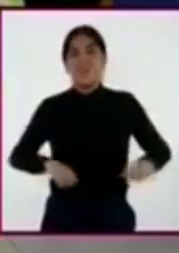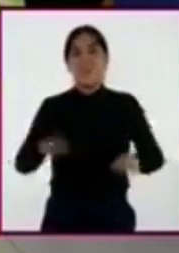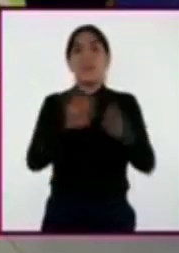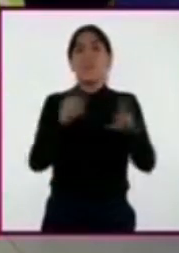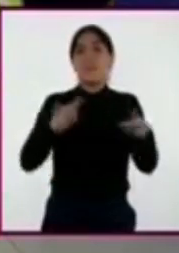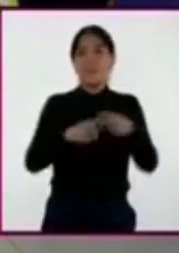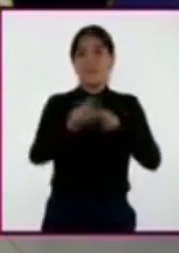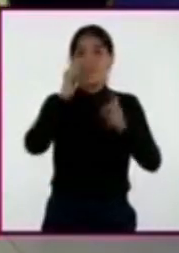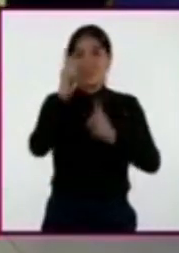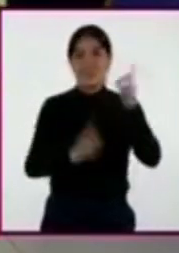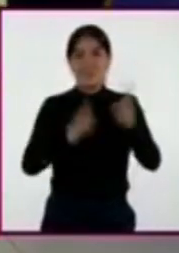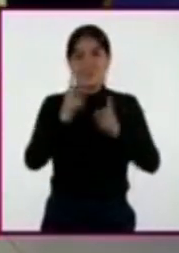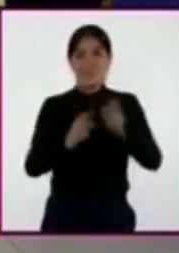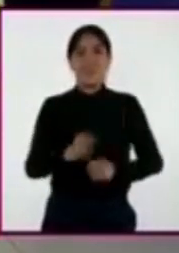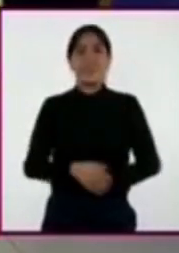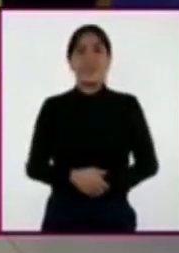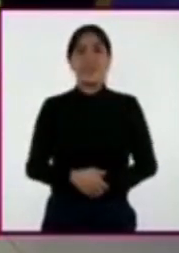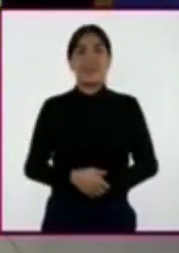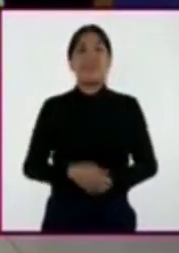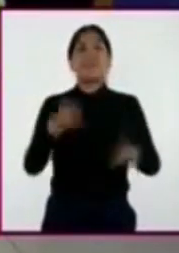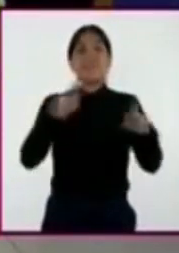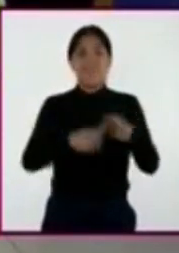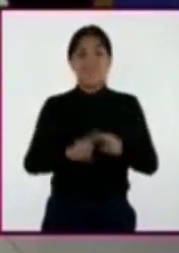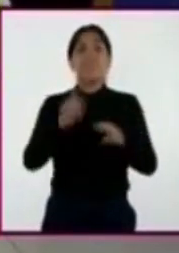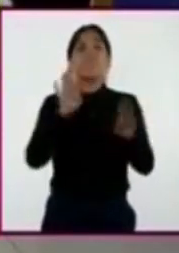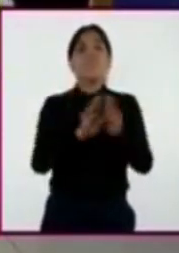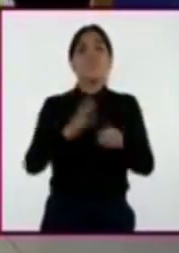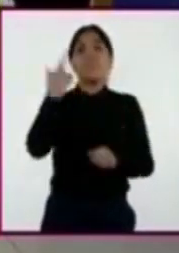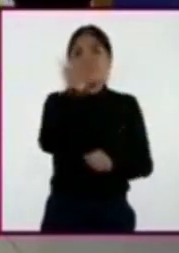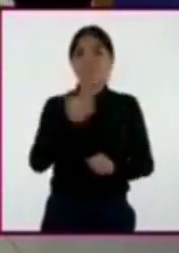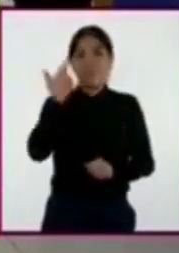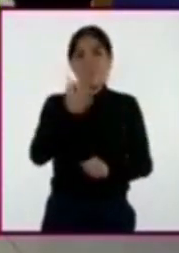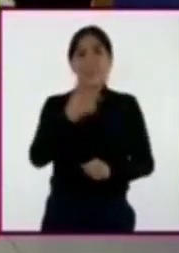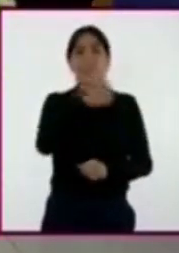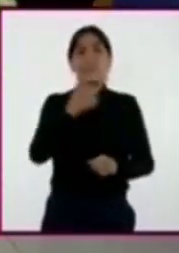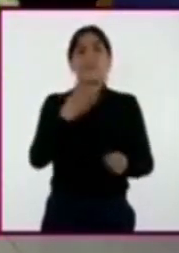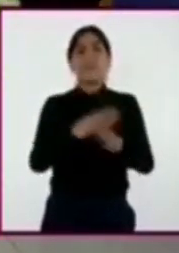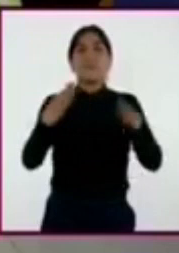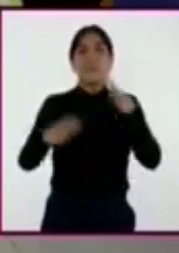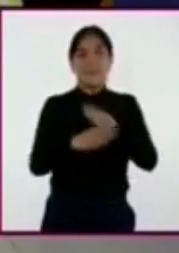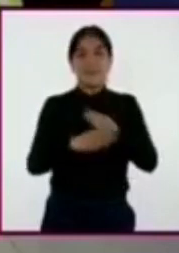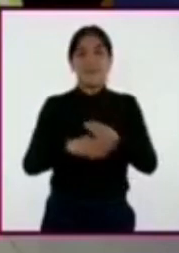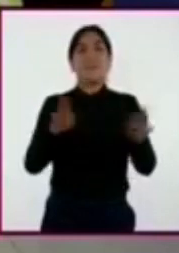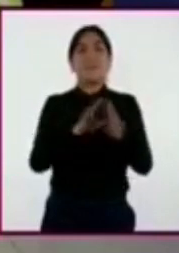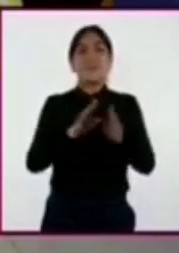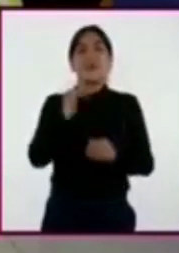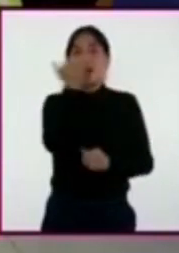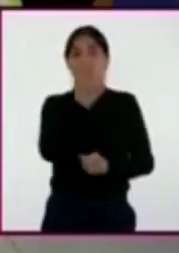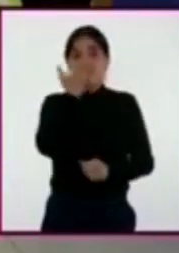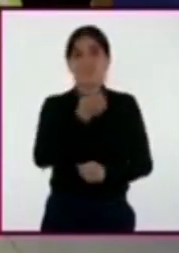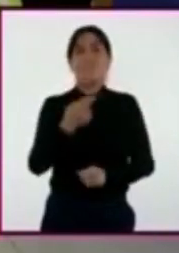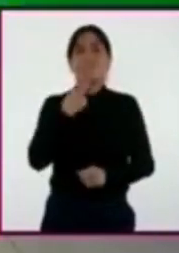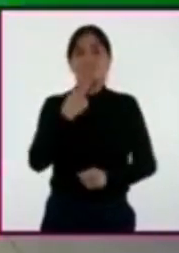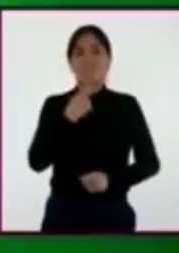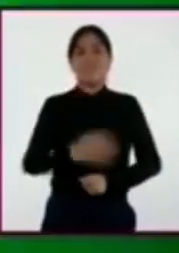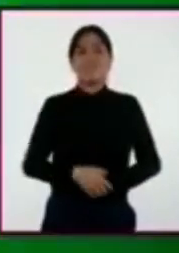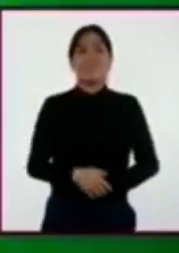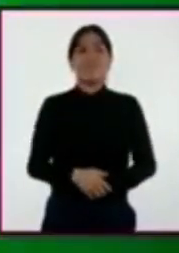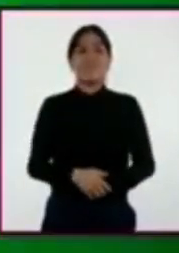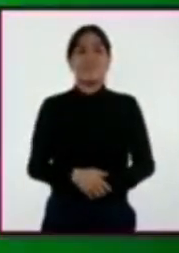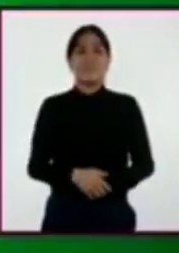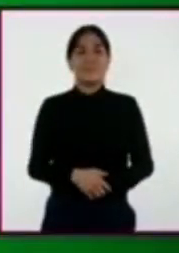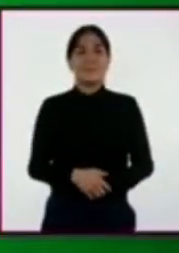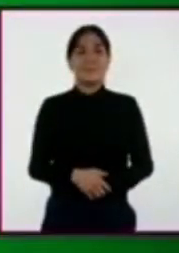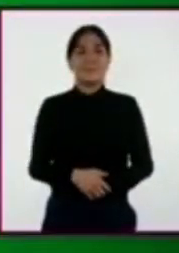iniciación deportiva. Vamos a comenzar revisando los materiales que las alumnas y los alumnos van a necesitar.